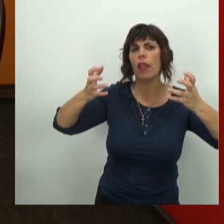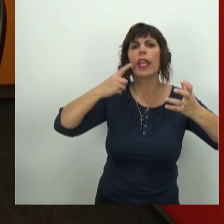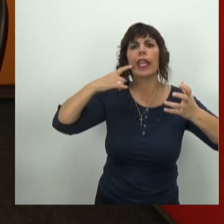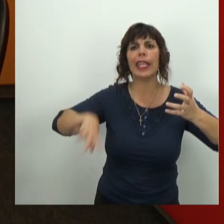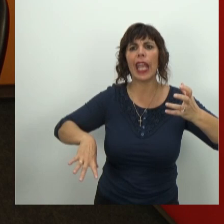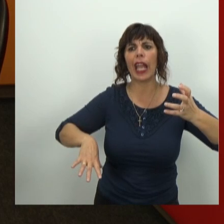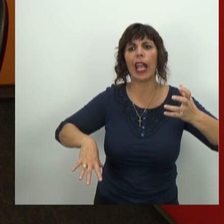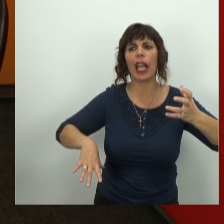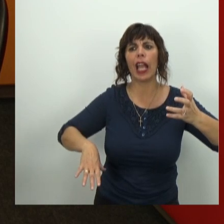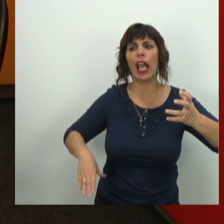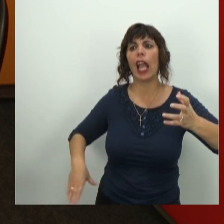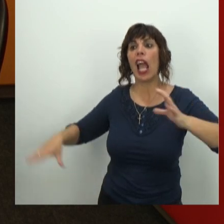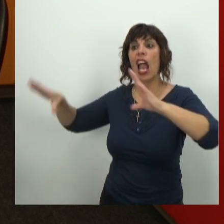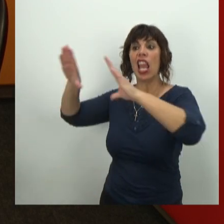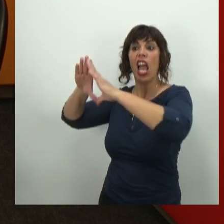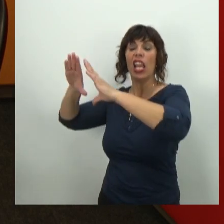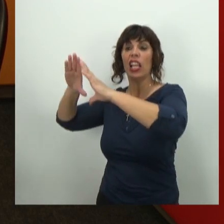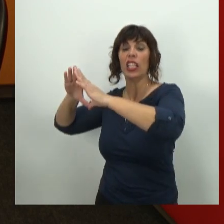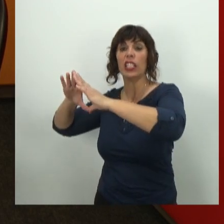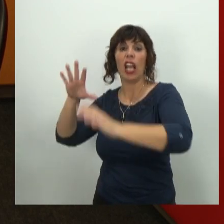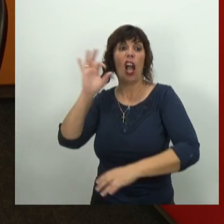Él no tiene muchas iglesias.